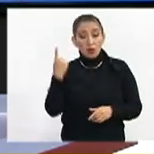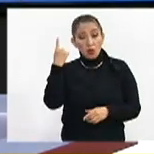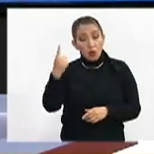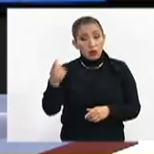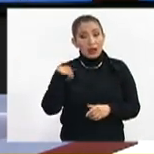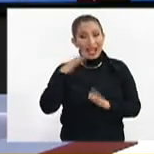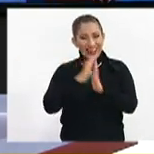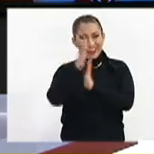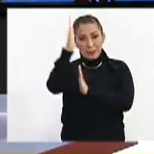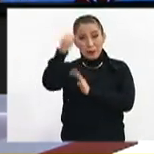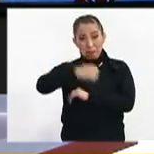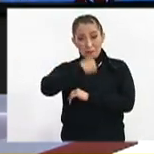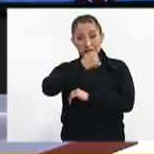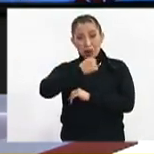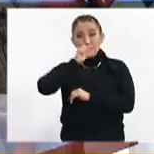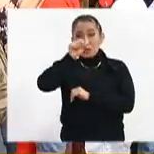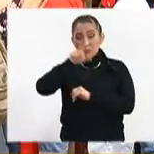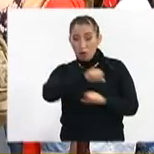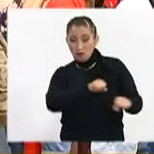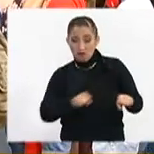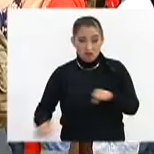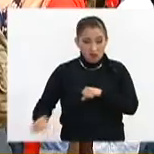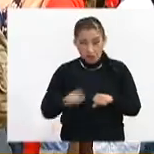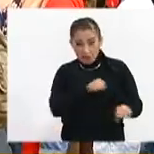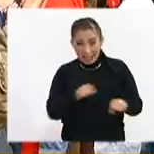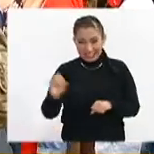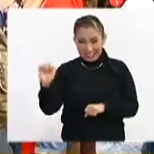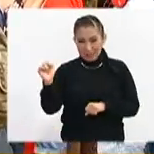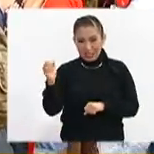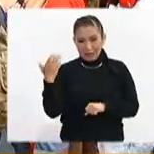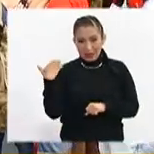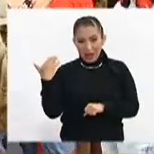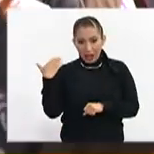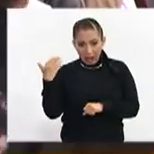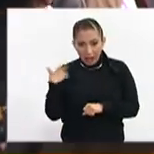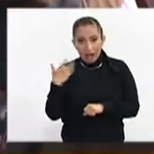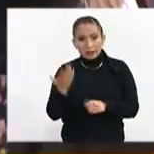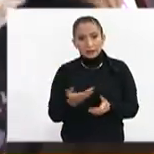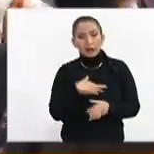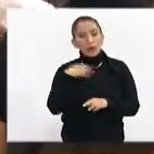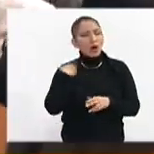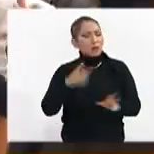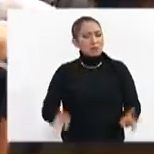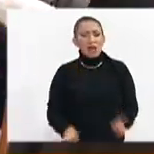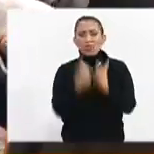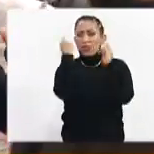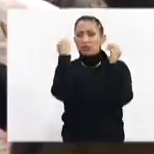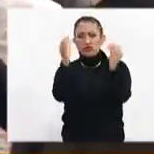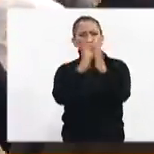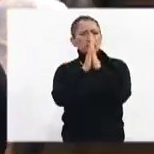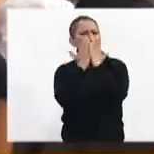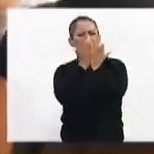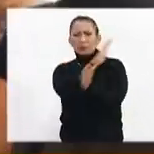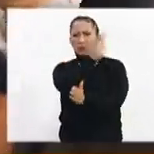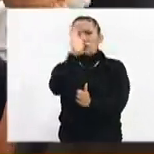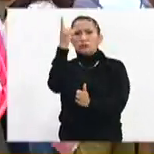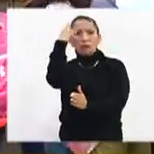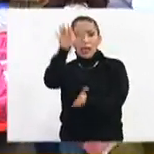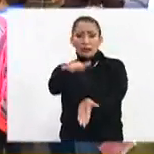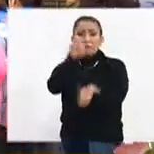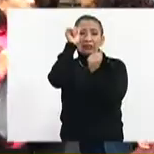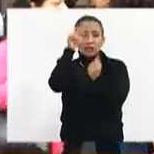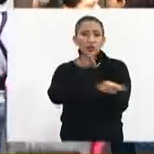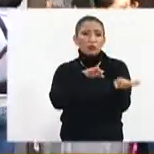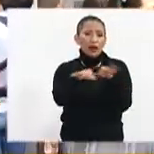una librería de Viejo, afectada por este temblor del 19 de septiembre en la Ciudad de México, puso a remate miles de ejemplares para financiar